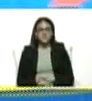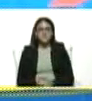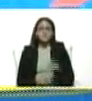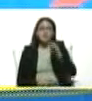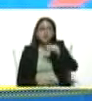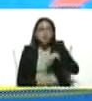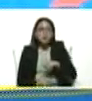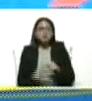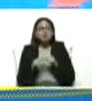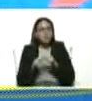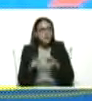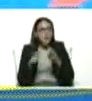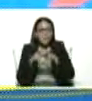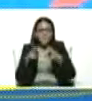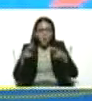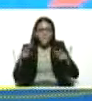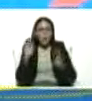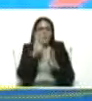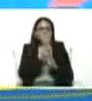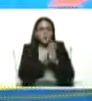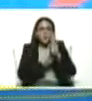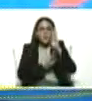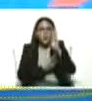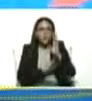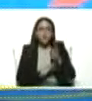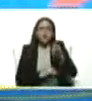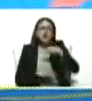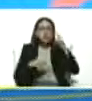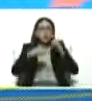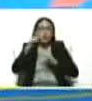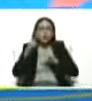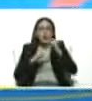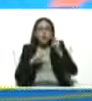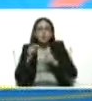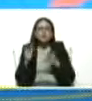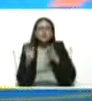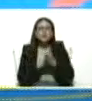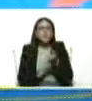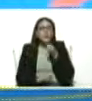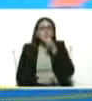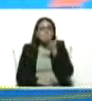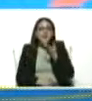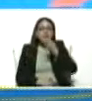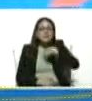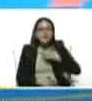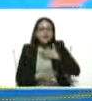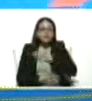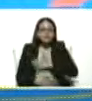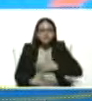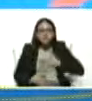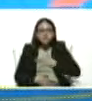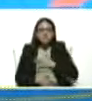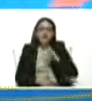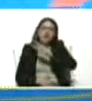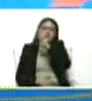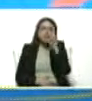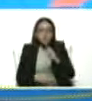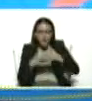Crecer para construir el estado de bienestar social que Venezuela va a